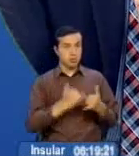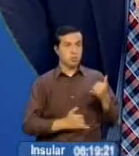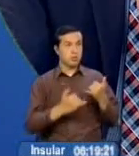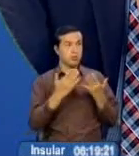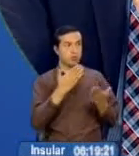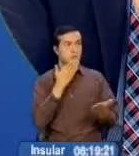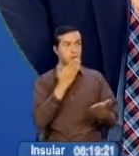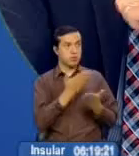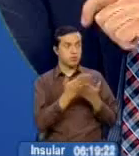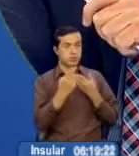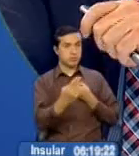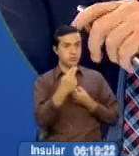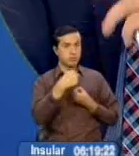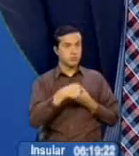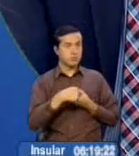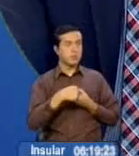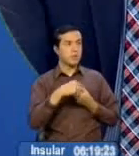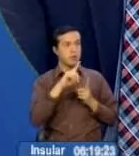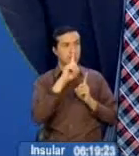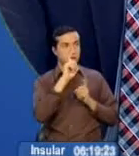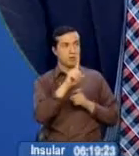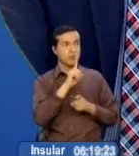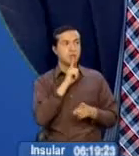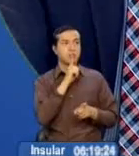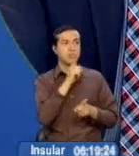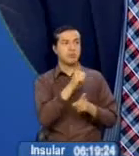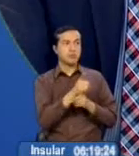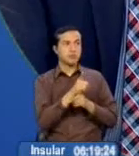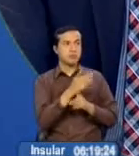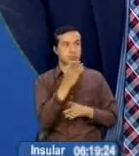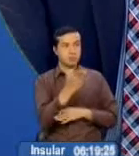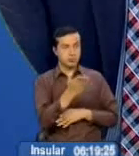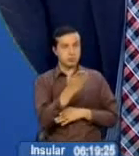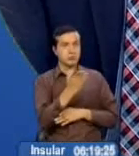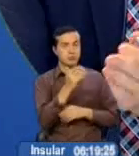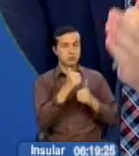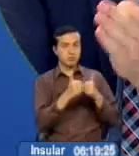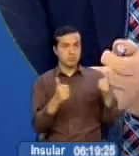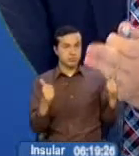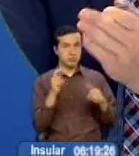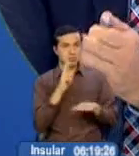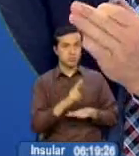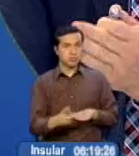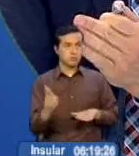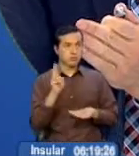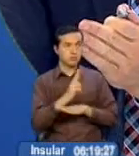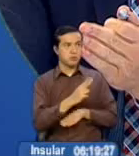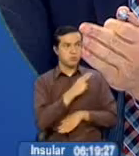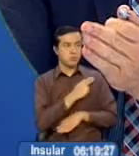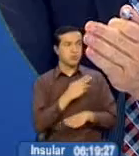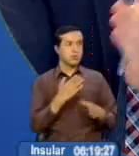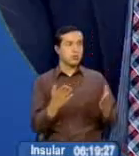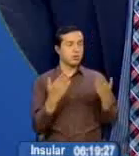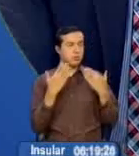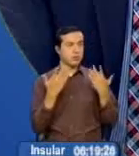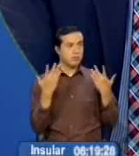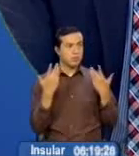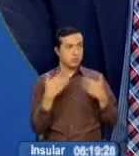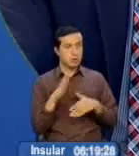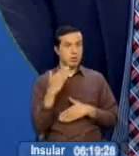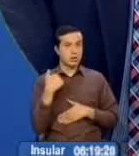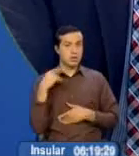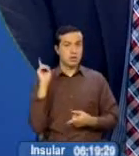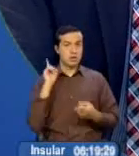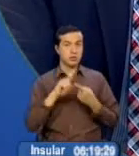y agradeciéndole su presencia, en definitiva, usted aspira a ser rector de la Universidad de Guayaquil. Tiene hasta